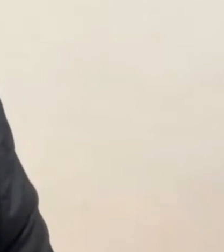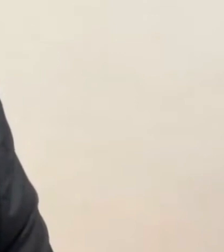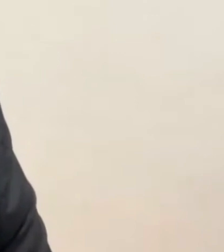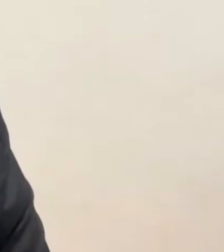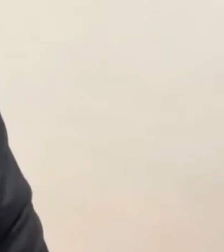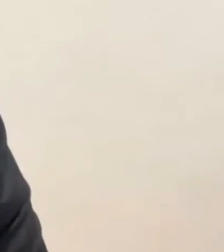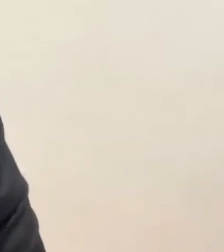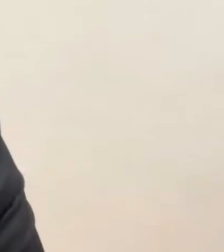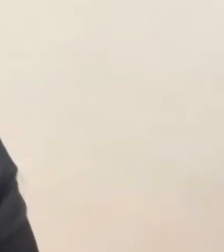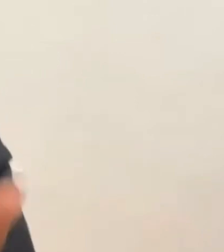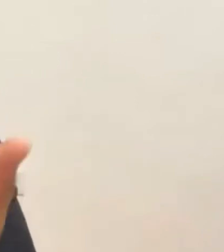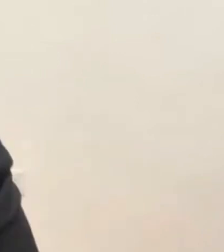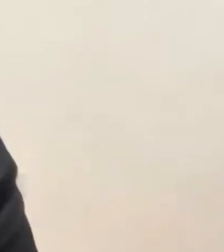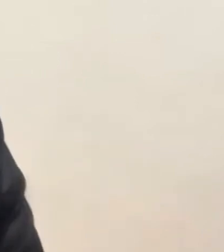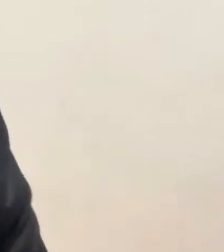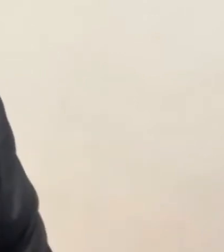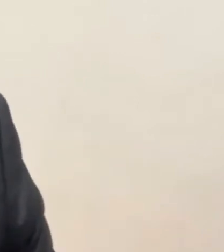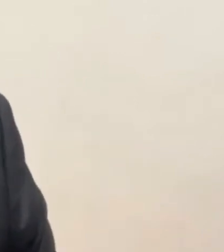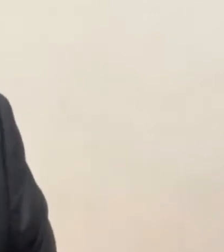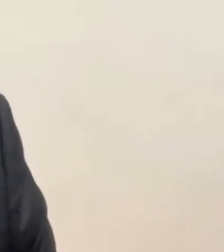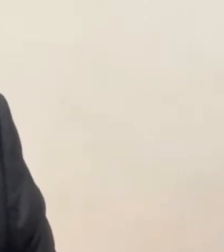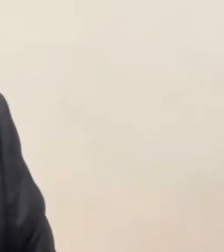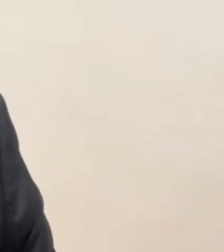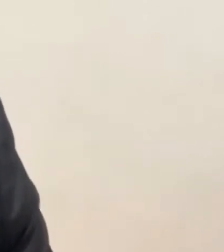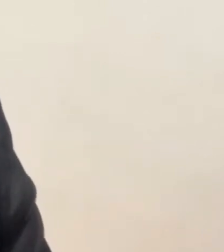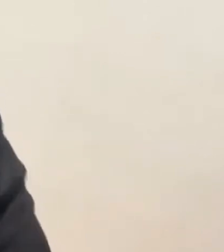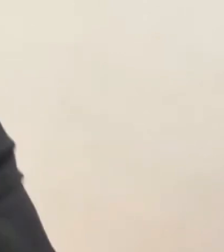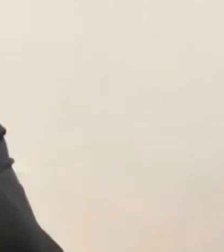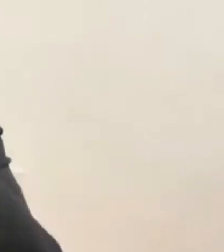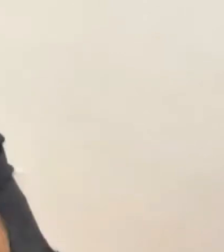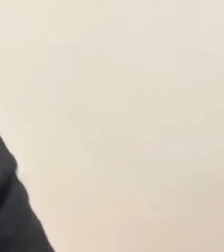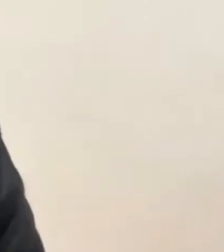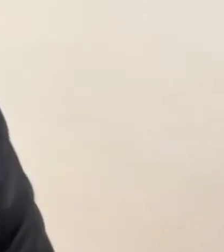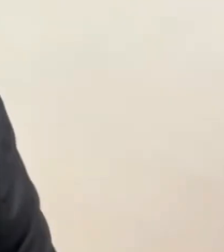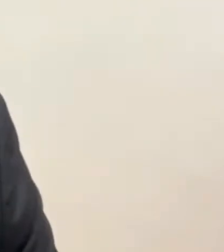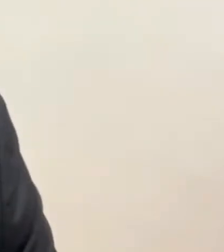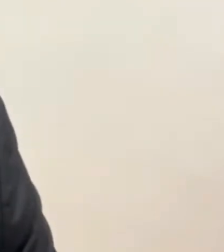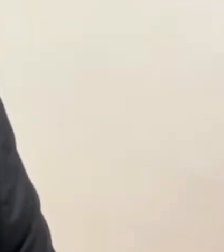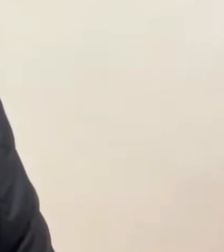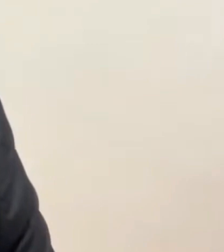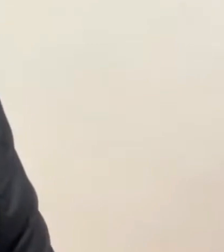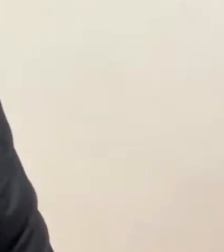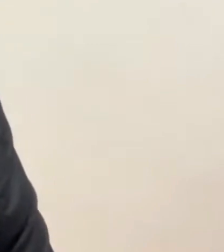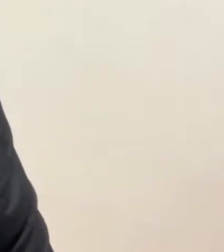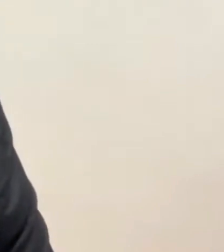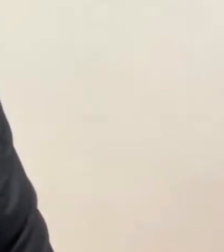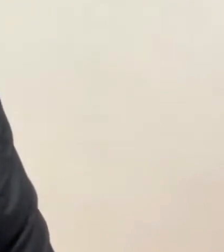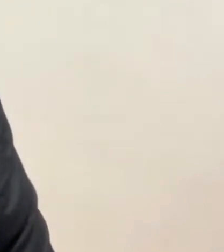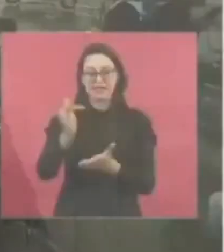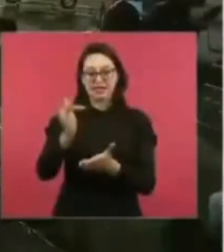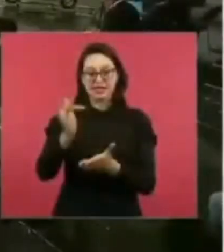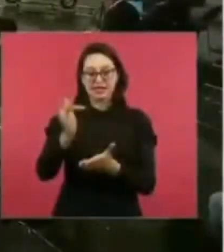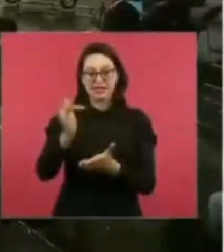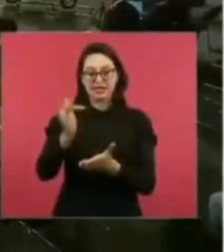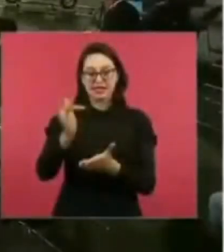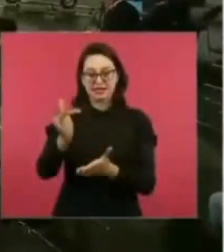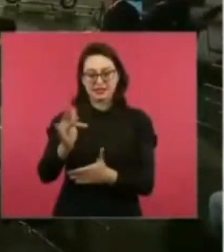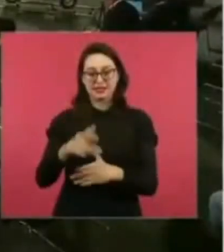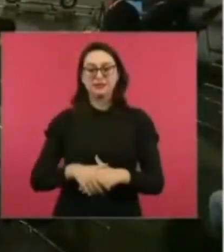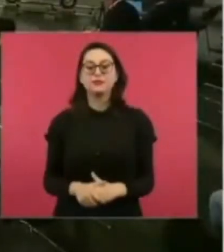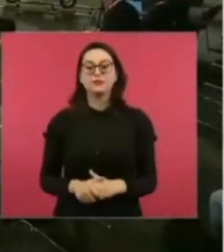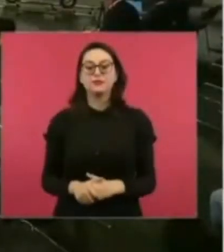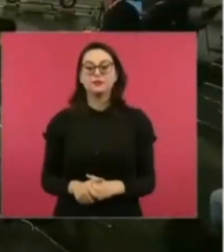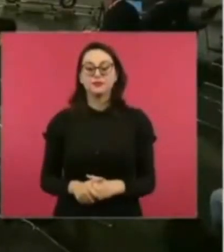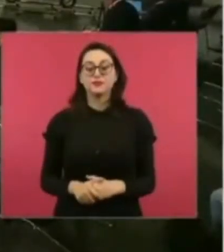secundaria y preparatoria, que andan criticando a esta maestra por esto que pasó en una de las vespertinas.